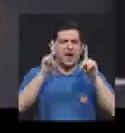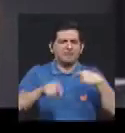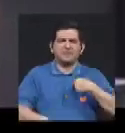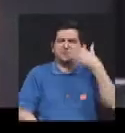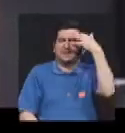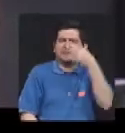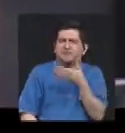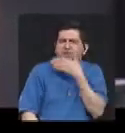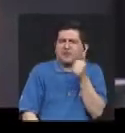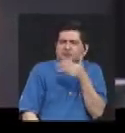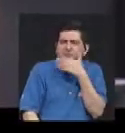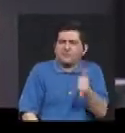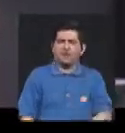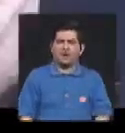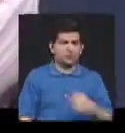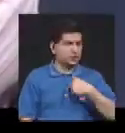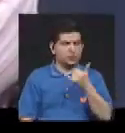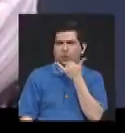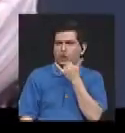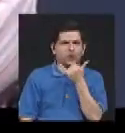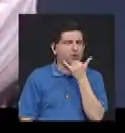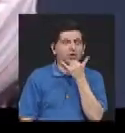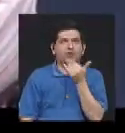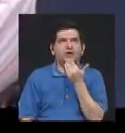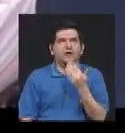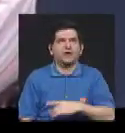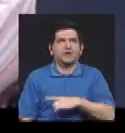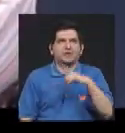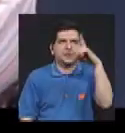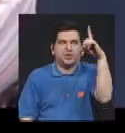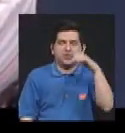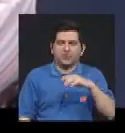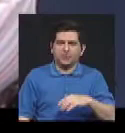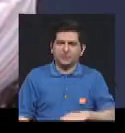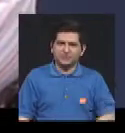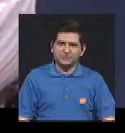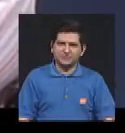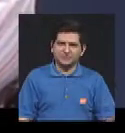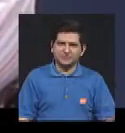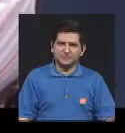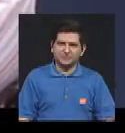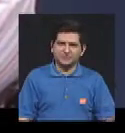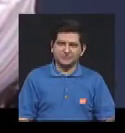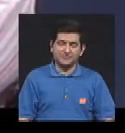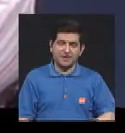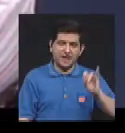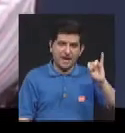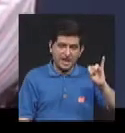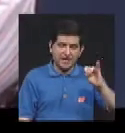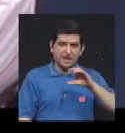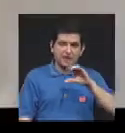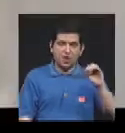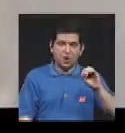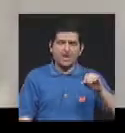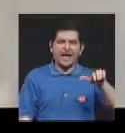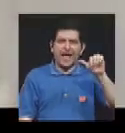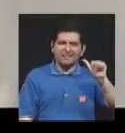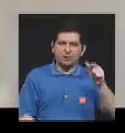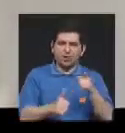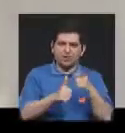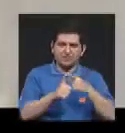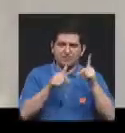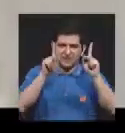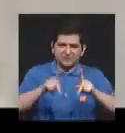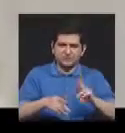los que consideré que eran mejores y no me equivoqué en eso, gracias a Dios. Entonces fueron Ingo y Toño los